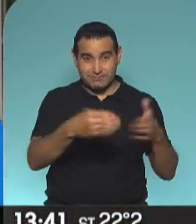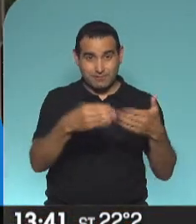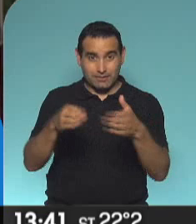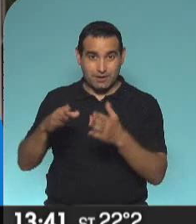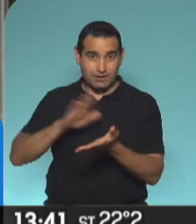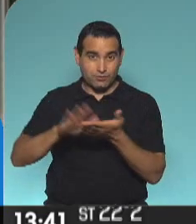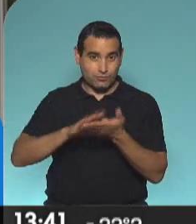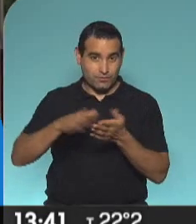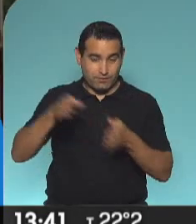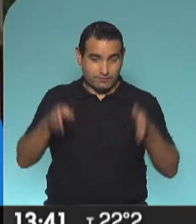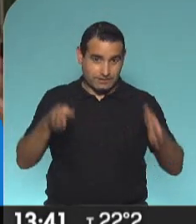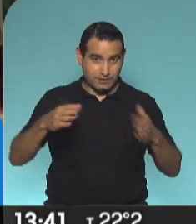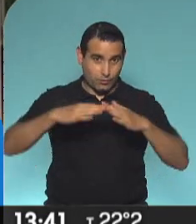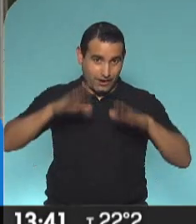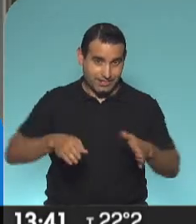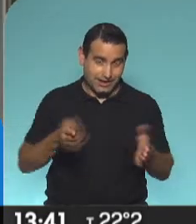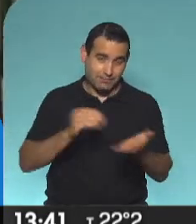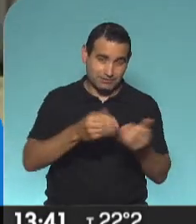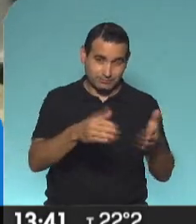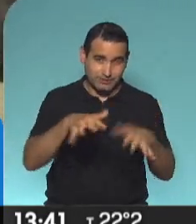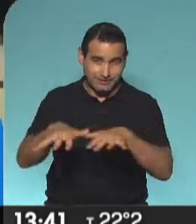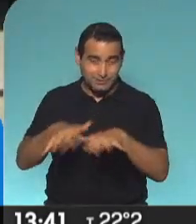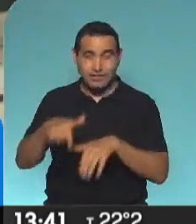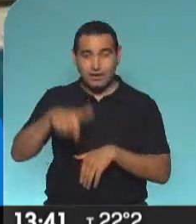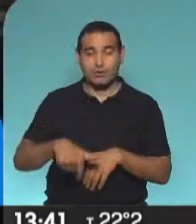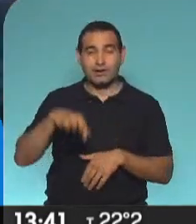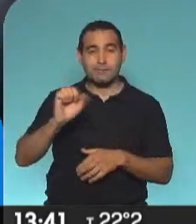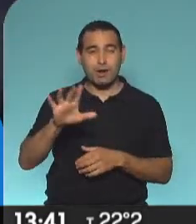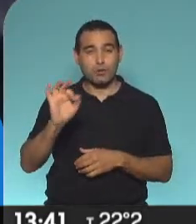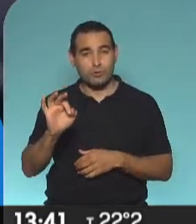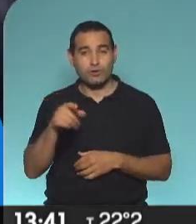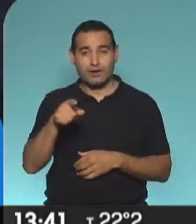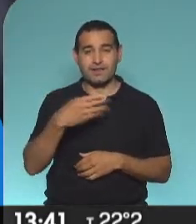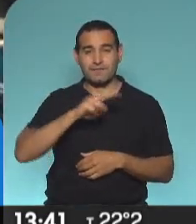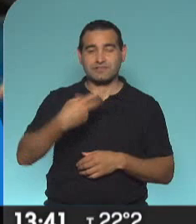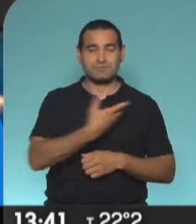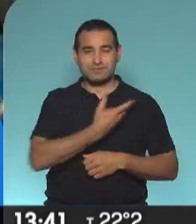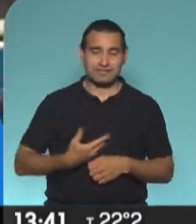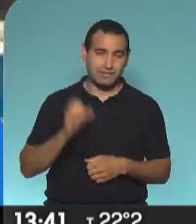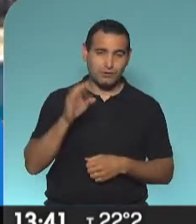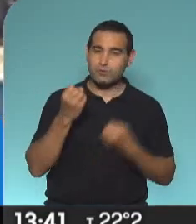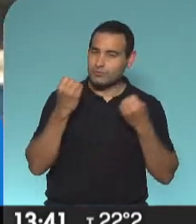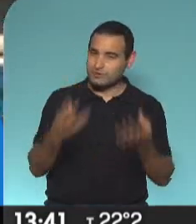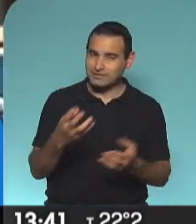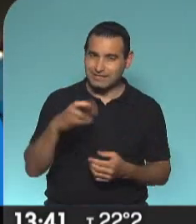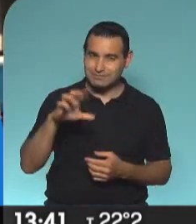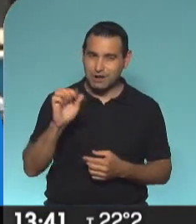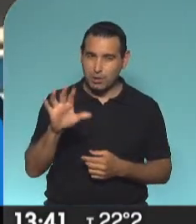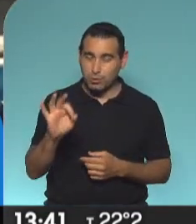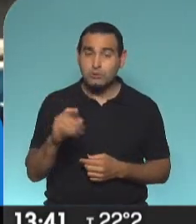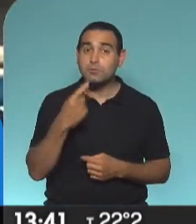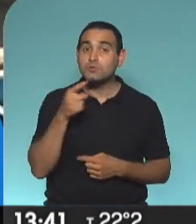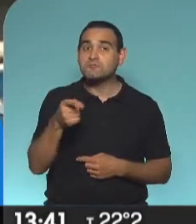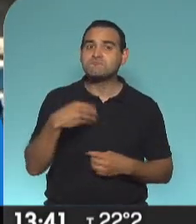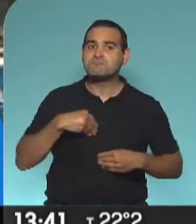fase de la apertura de algunos rubros, estamos con Pablo Jerez, él es vicepresidente del club. ¿Cómo estás, Pablo? ¿Cómo viven